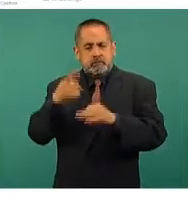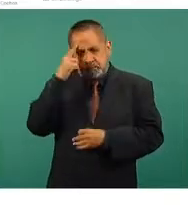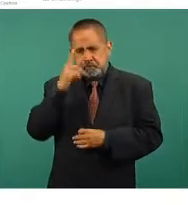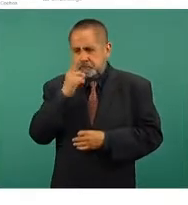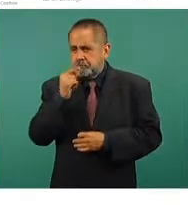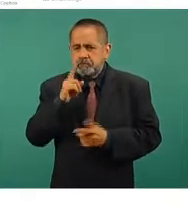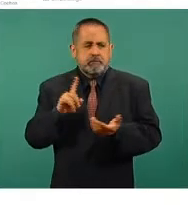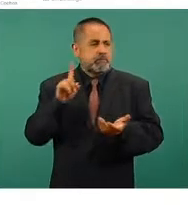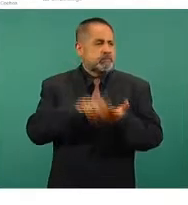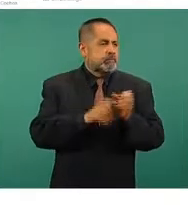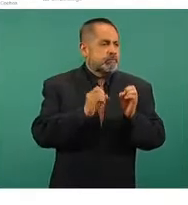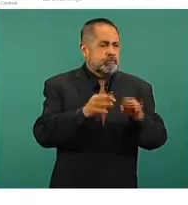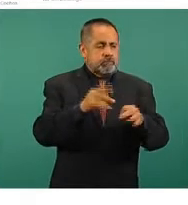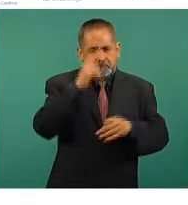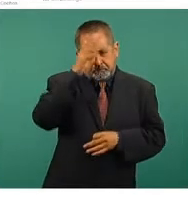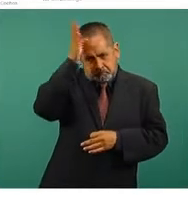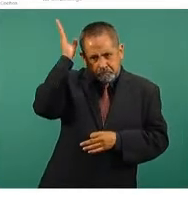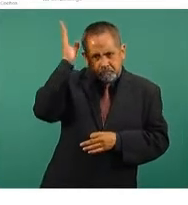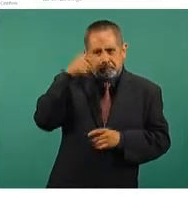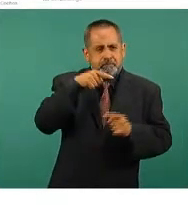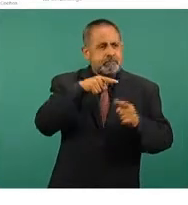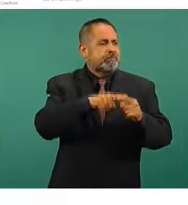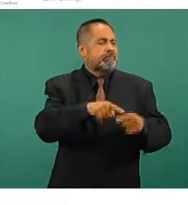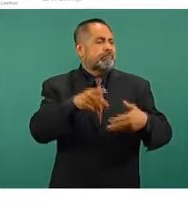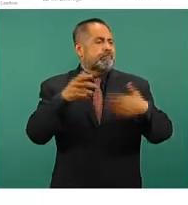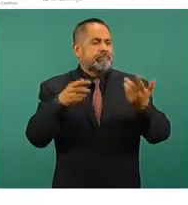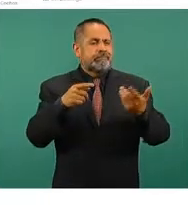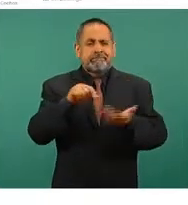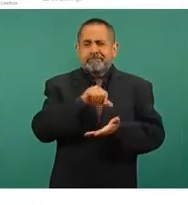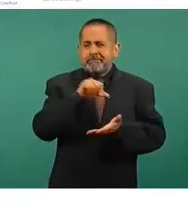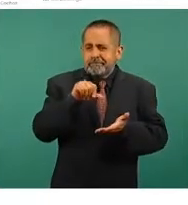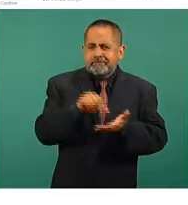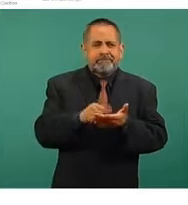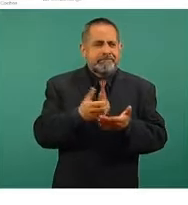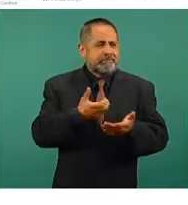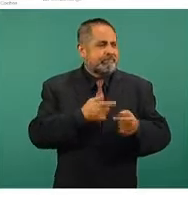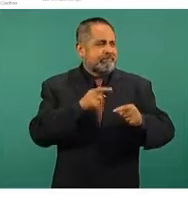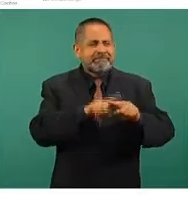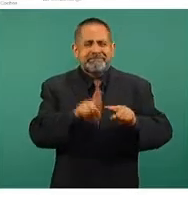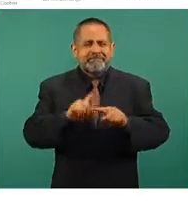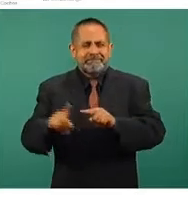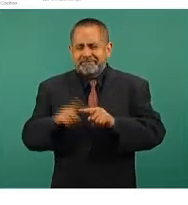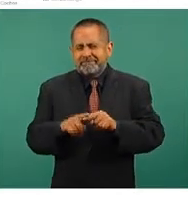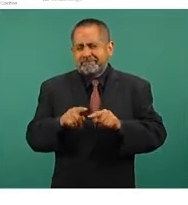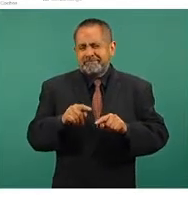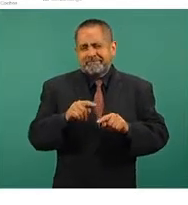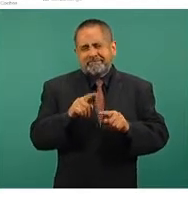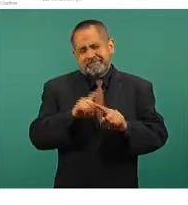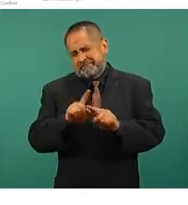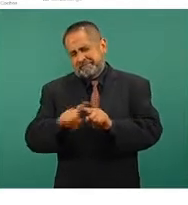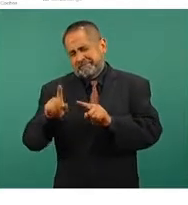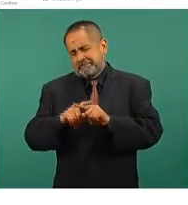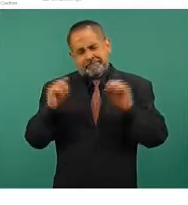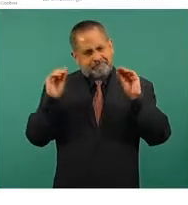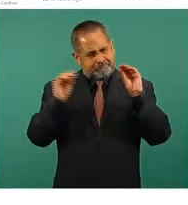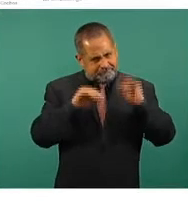de bomberos, rehabilitación de mercados públicos, centros históricos, corredores comerciales, etcétera, etcétera, etcétera.